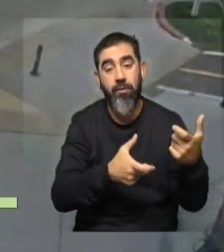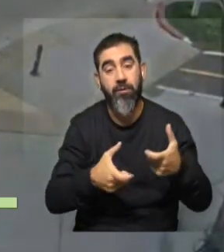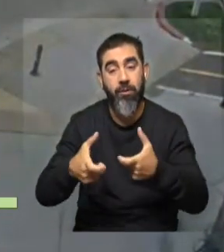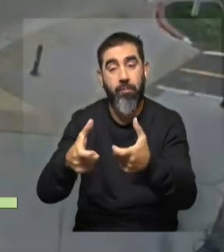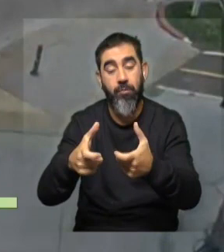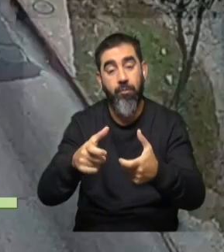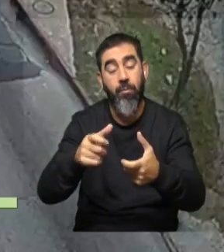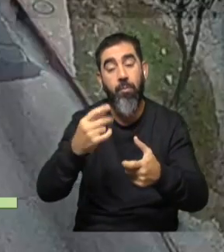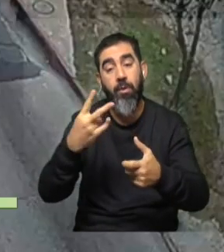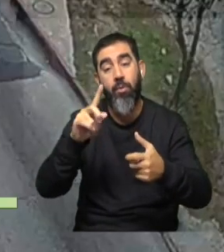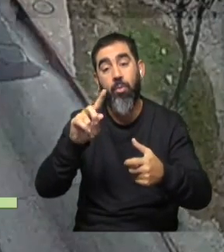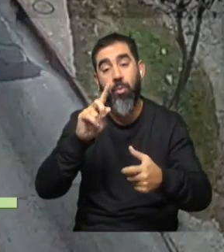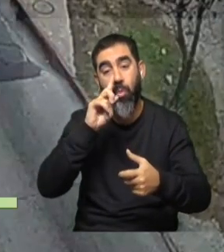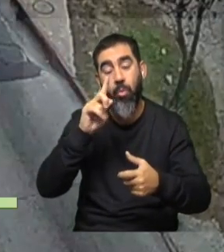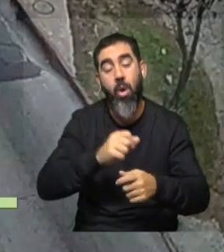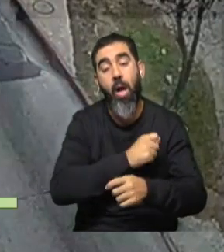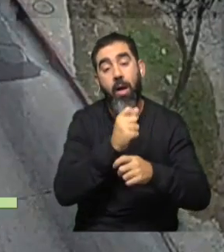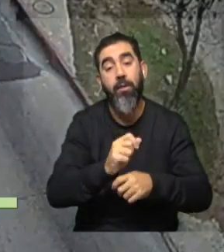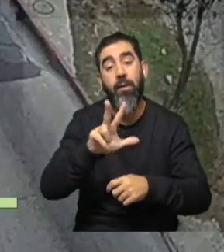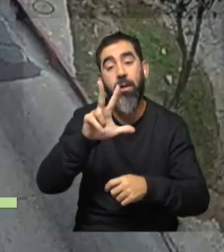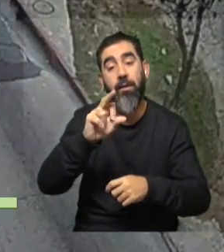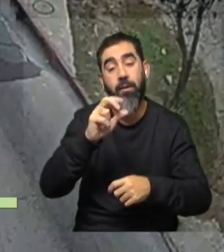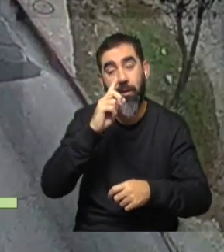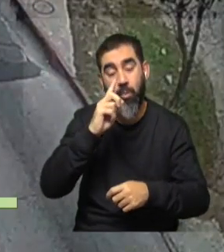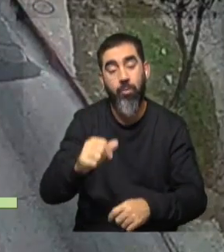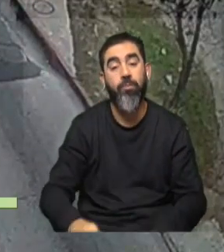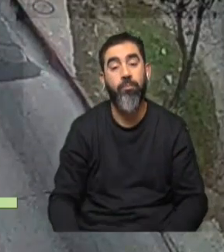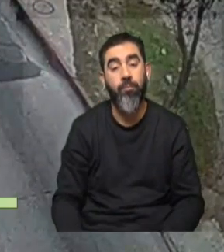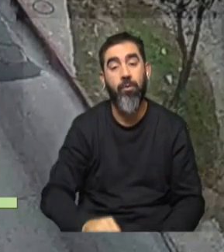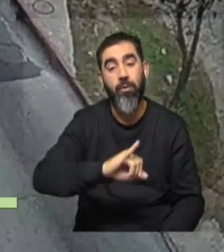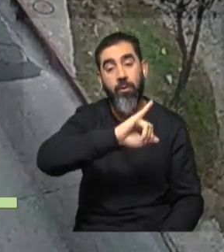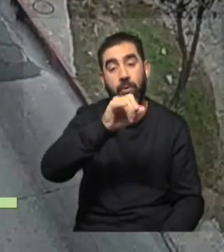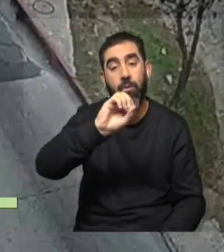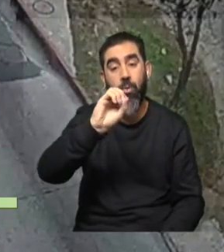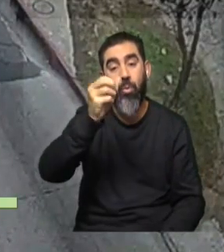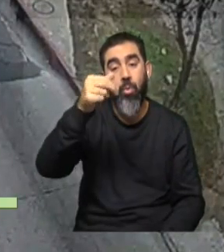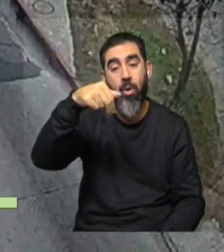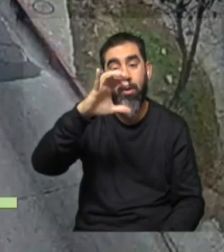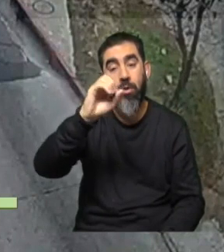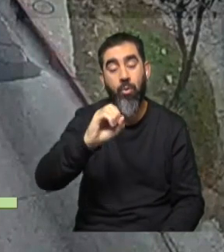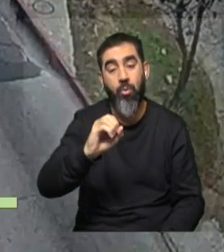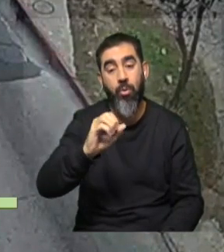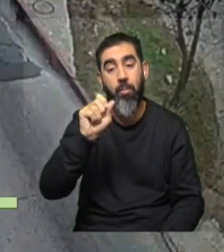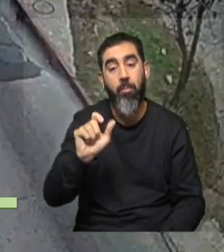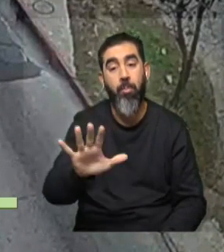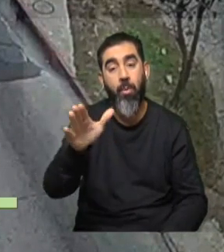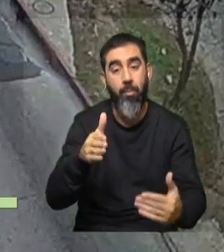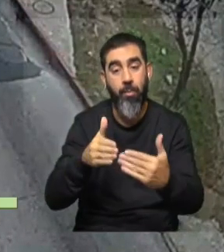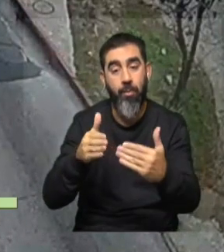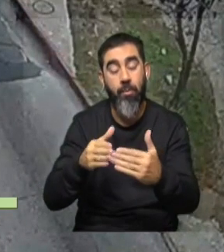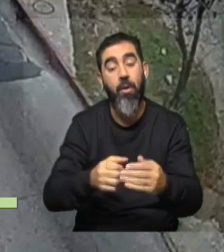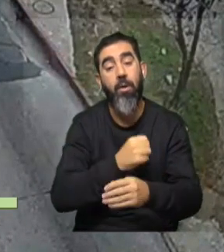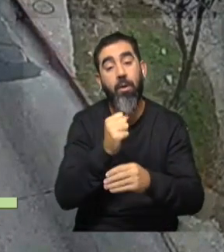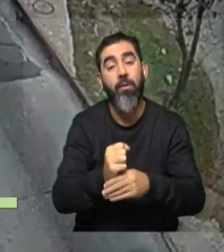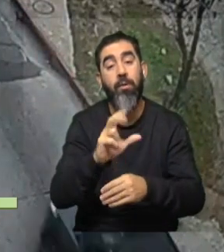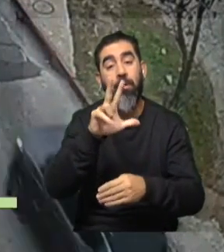esto se extiende desde el 21 de junio hasta el 30 de este mes Juanico entre Valle Ordóñez y dama sobre arañaga hasta